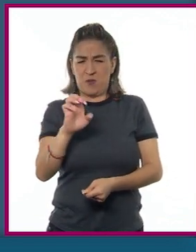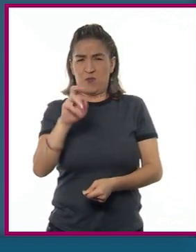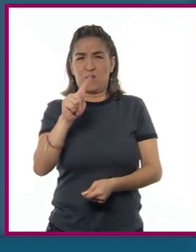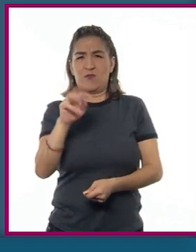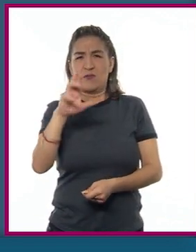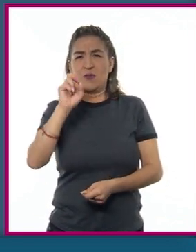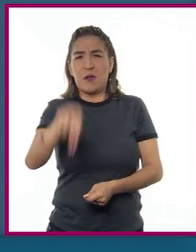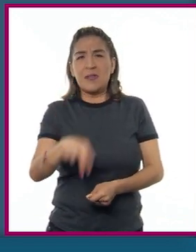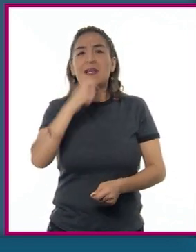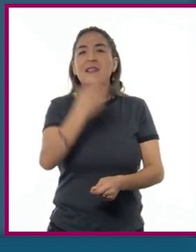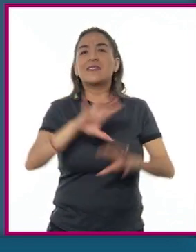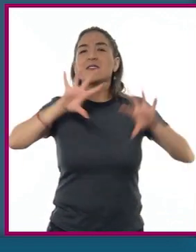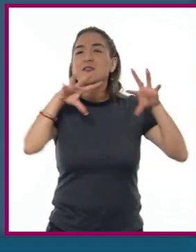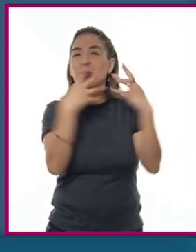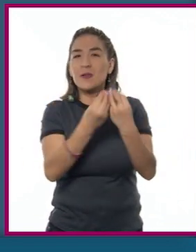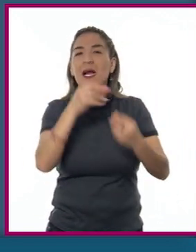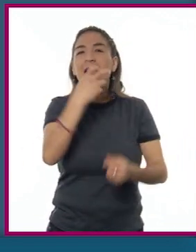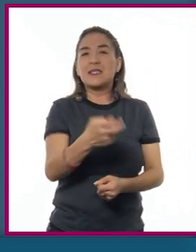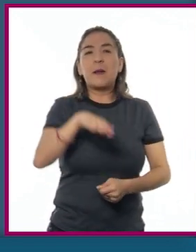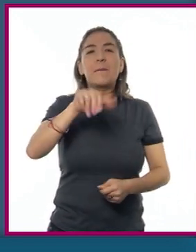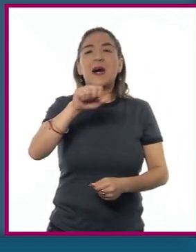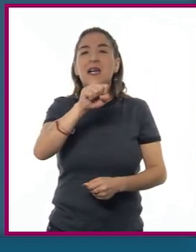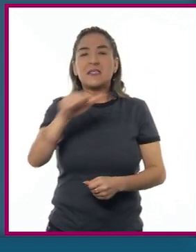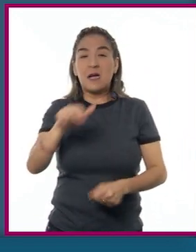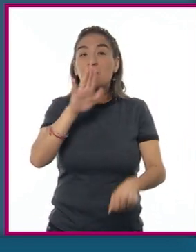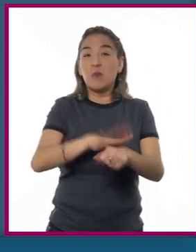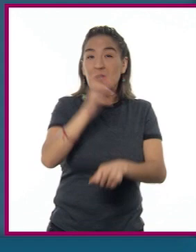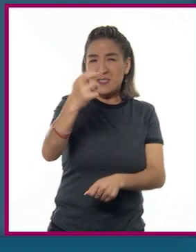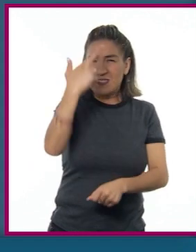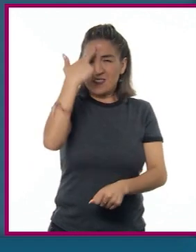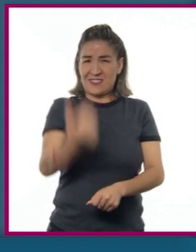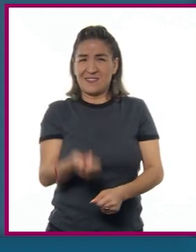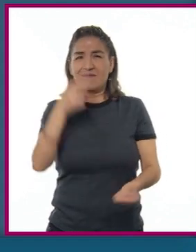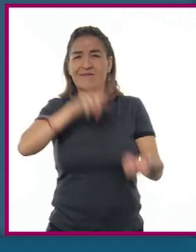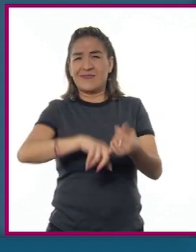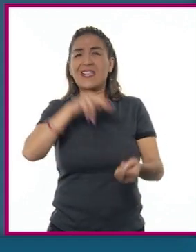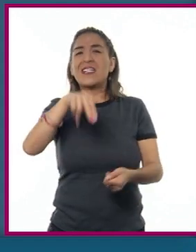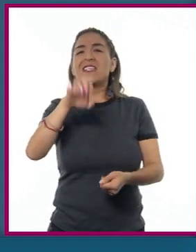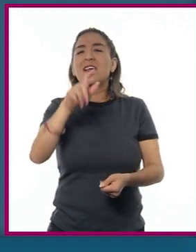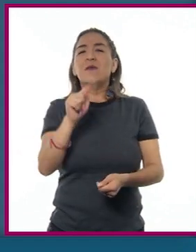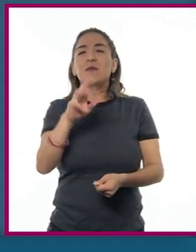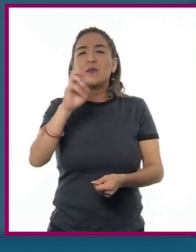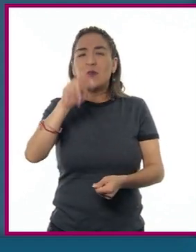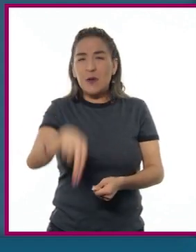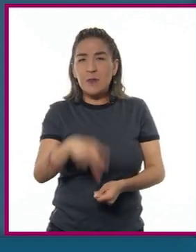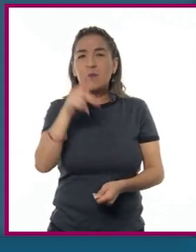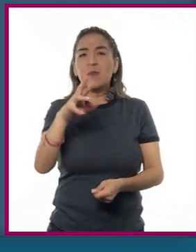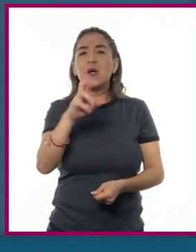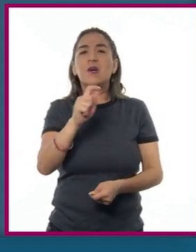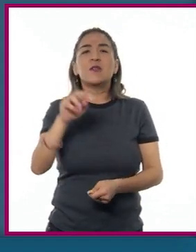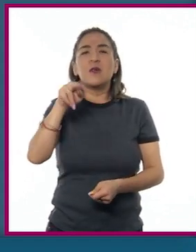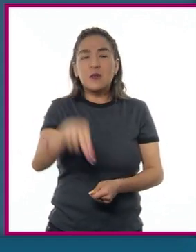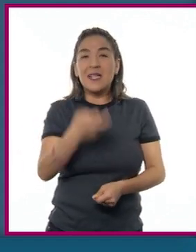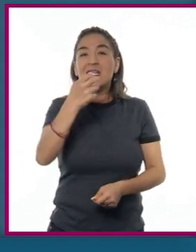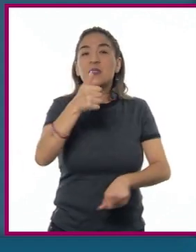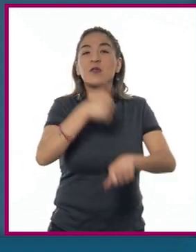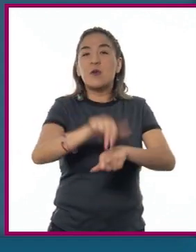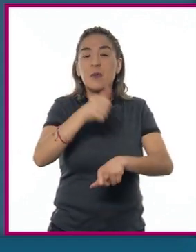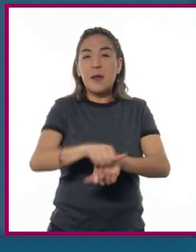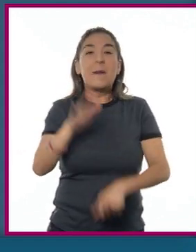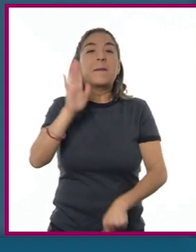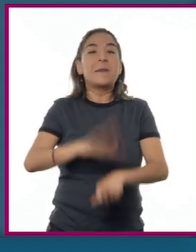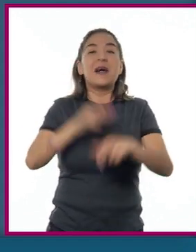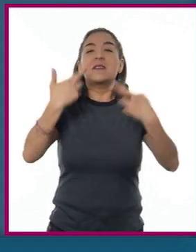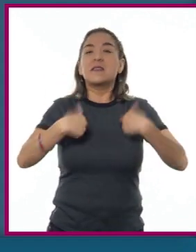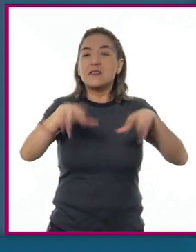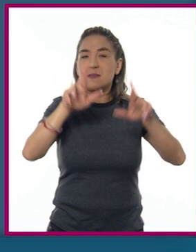casi el total de la masa, por ello, el número de neutrones y protones determina el número de masa que se